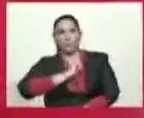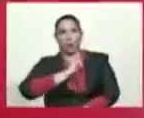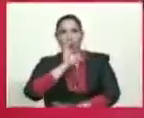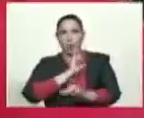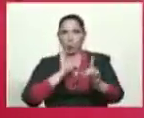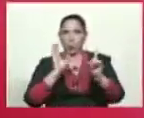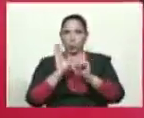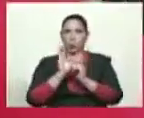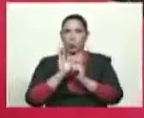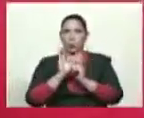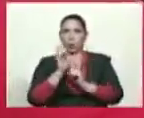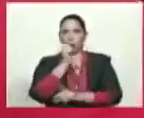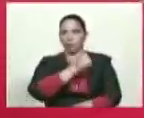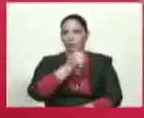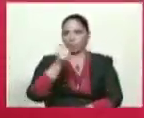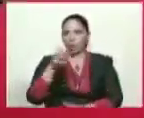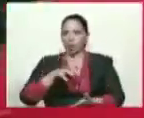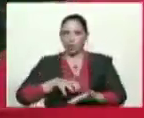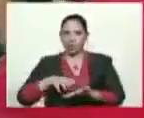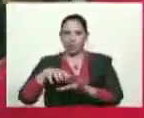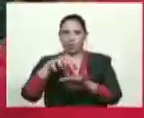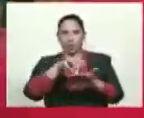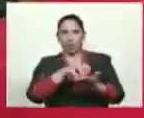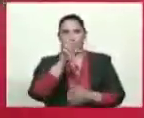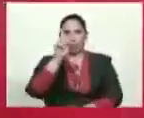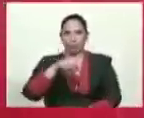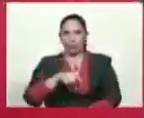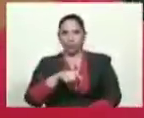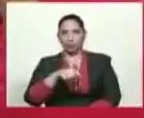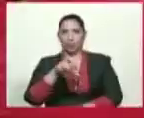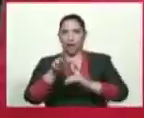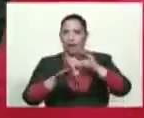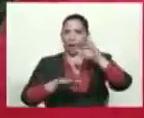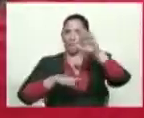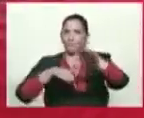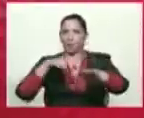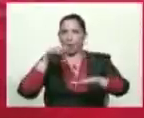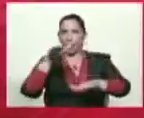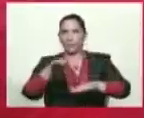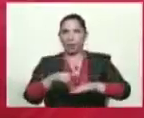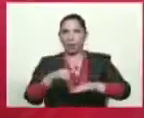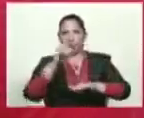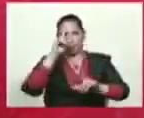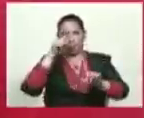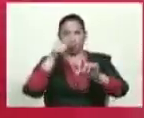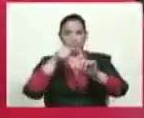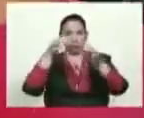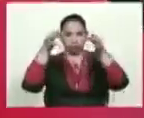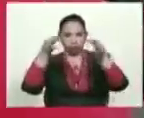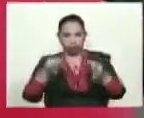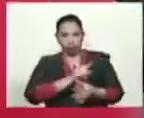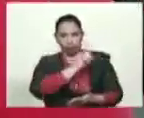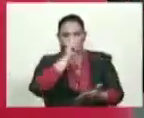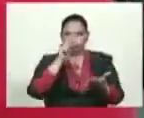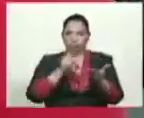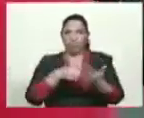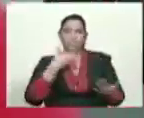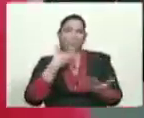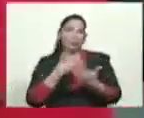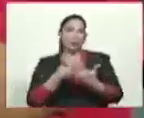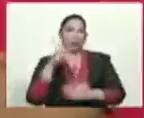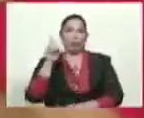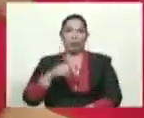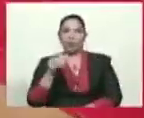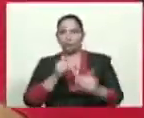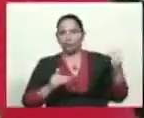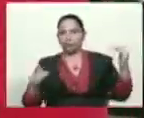de cada estado así como también avanzar hacia la eficiencia absoluta pidió la